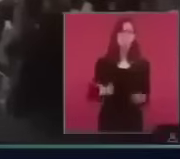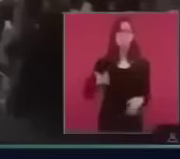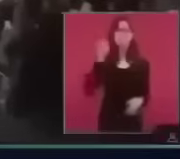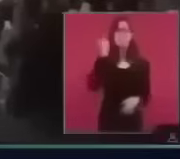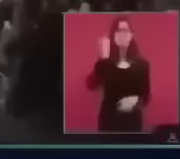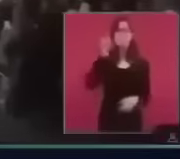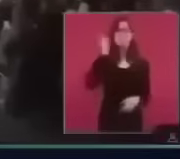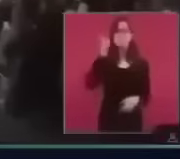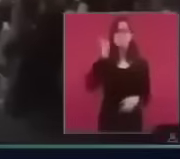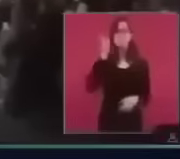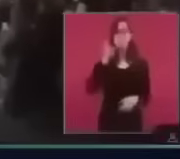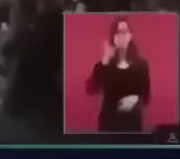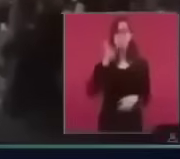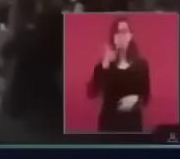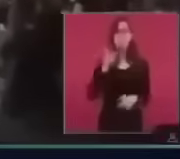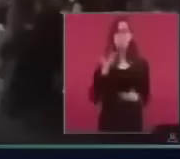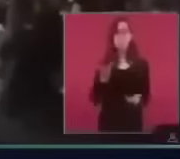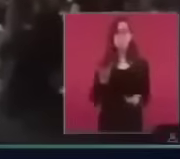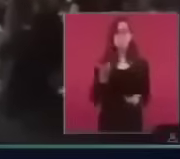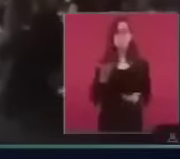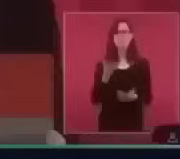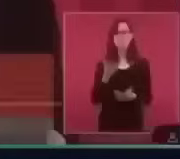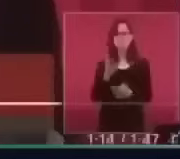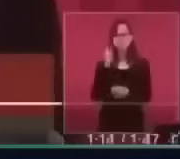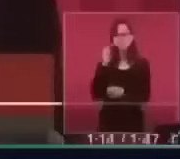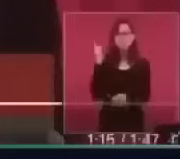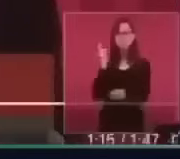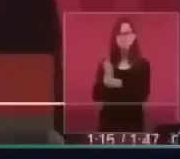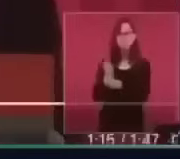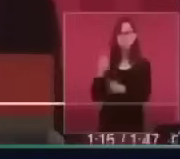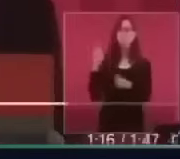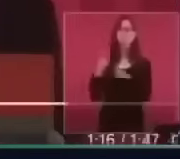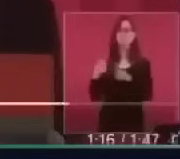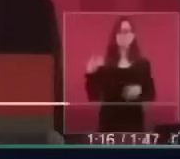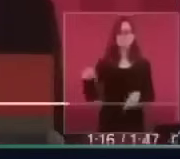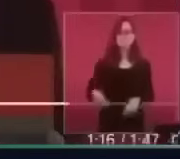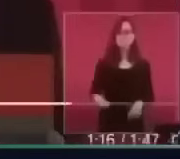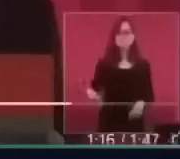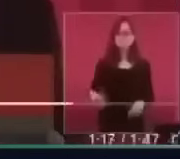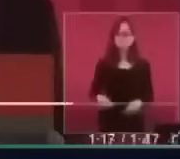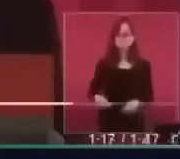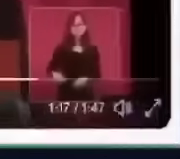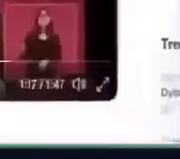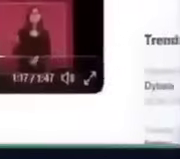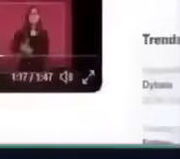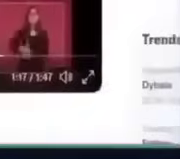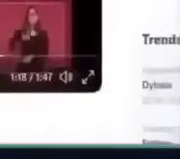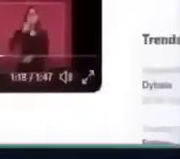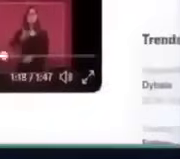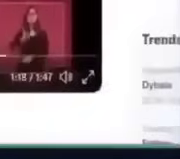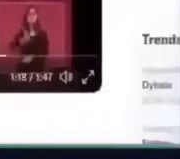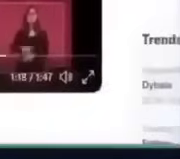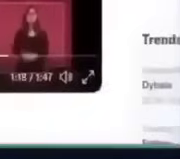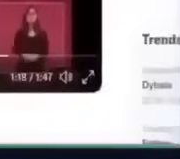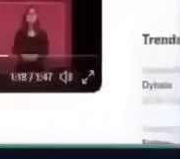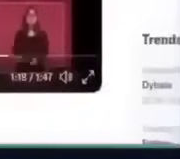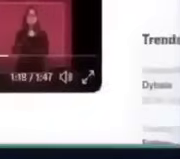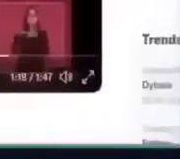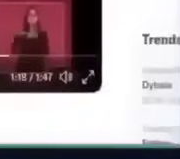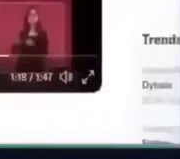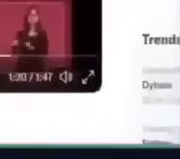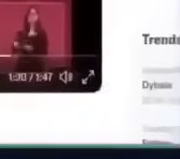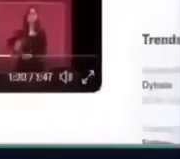que se castigue a los responsables, que se detenga y